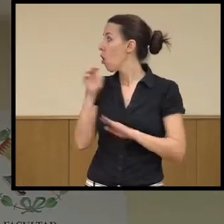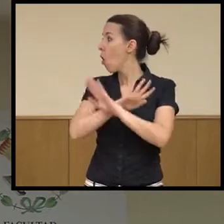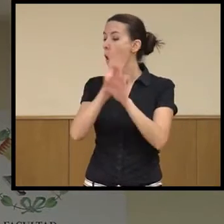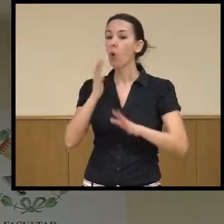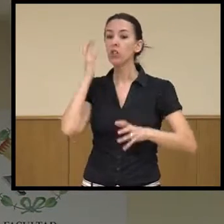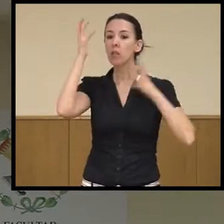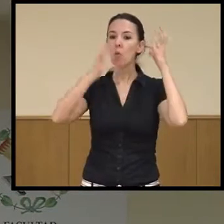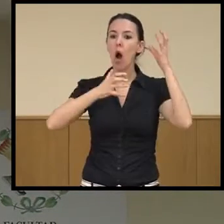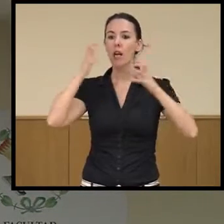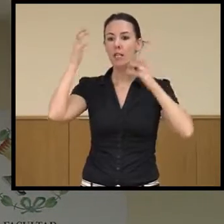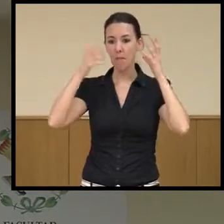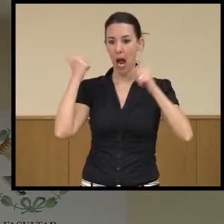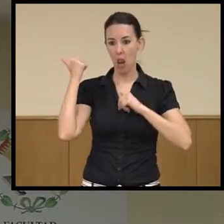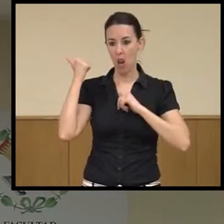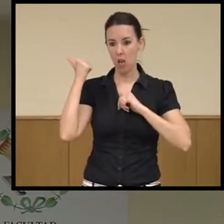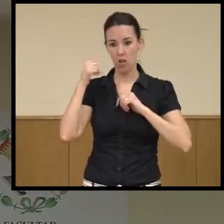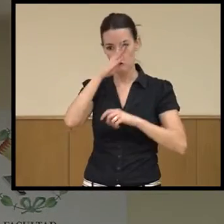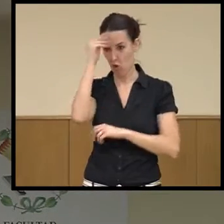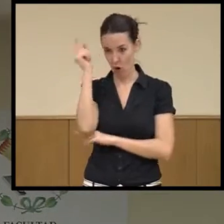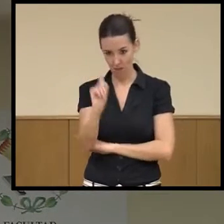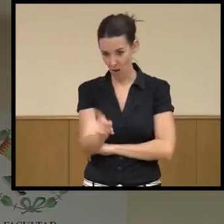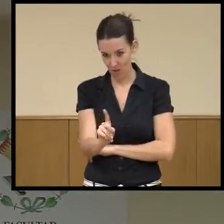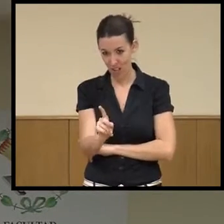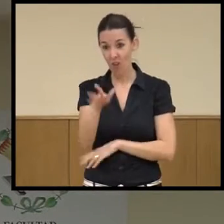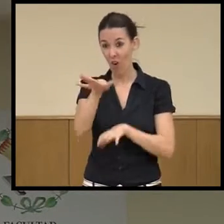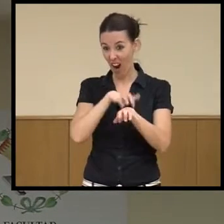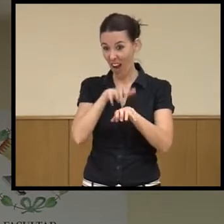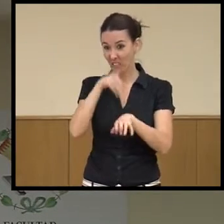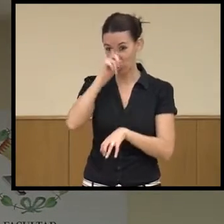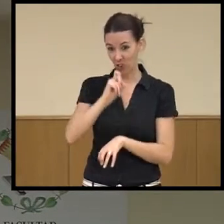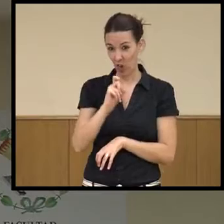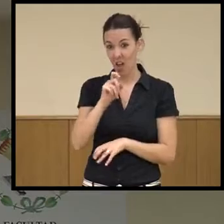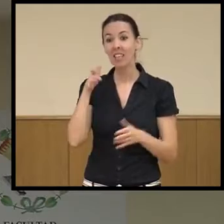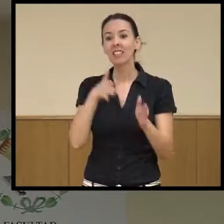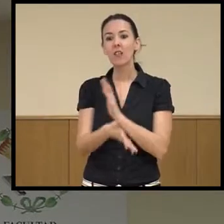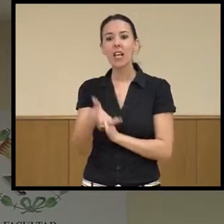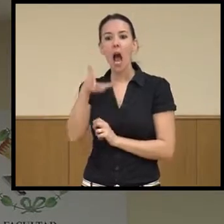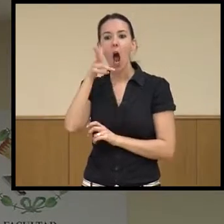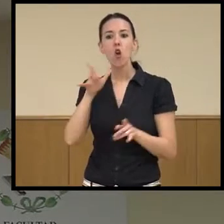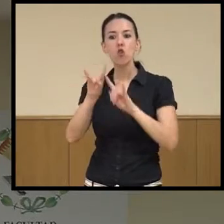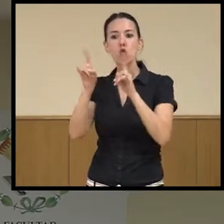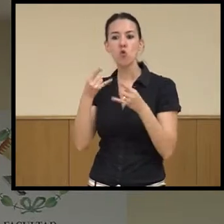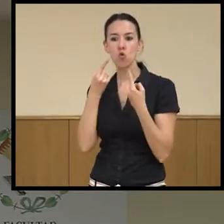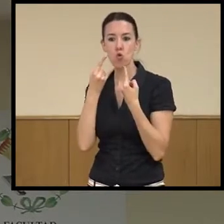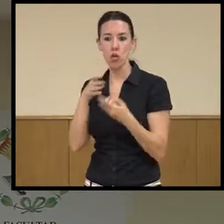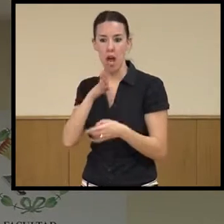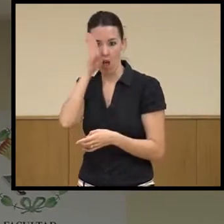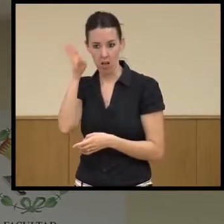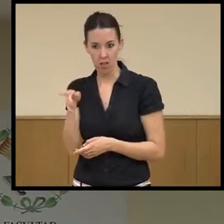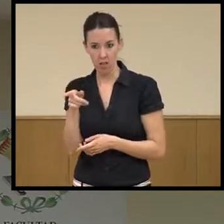del cuadro de Bruegel, no lo había olvidado, no, el gato, símbolo de la lujuria, que se desliza silenciosa